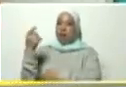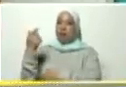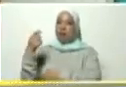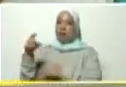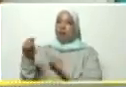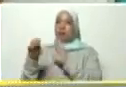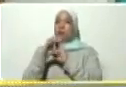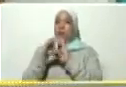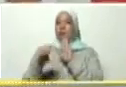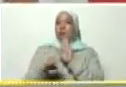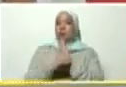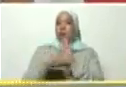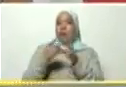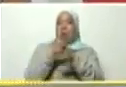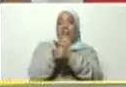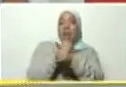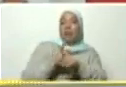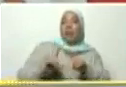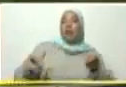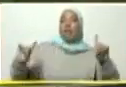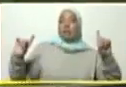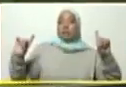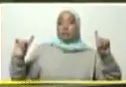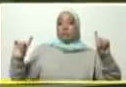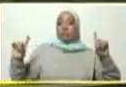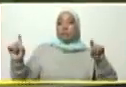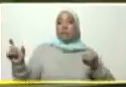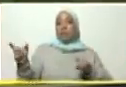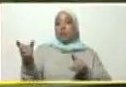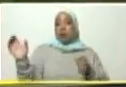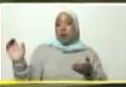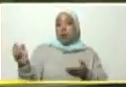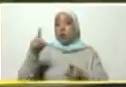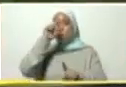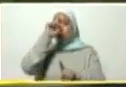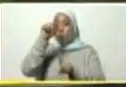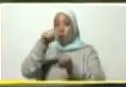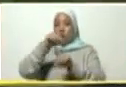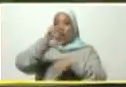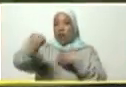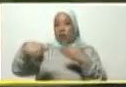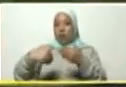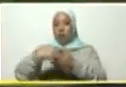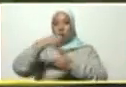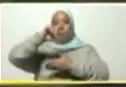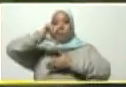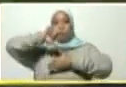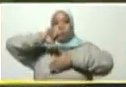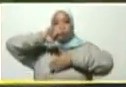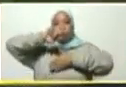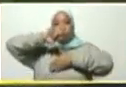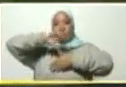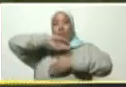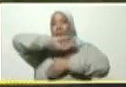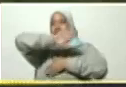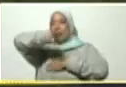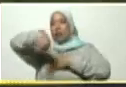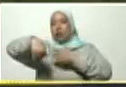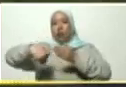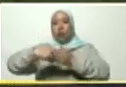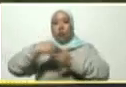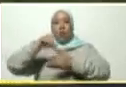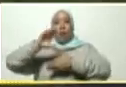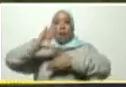democrática más garantista de toda América Latina y el Caribe de toda el continente